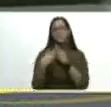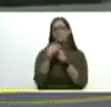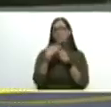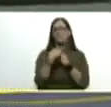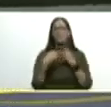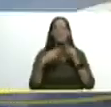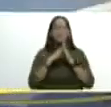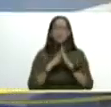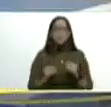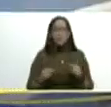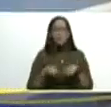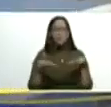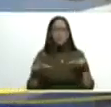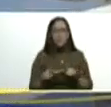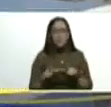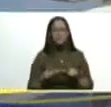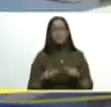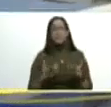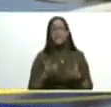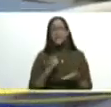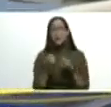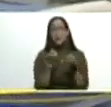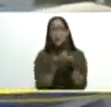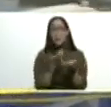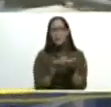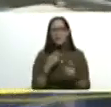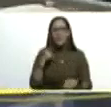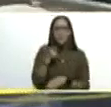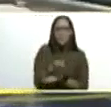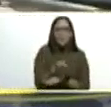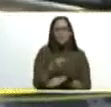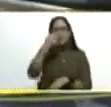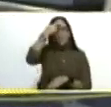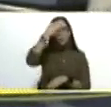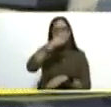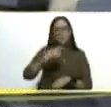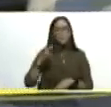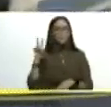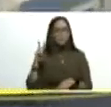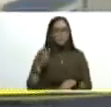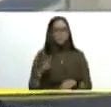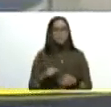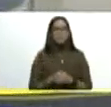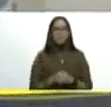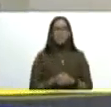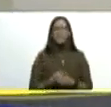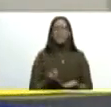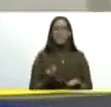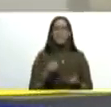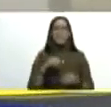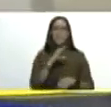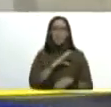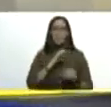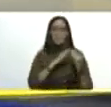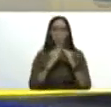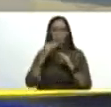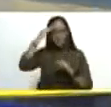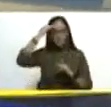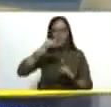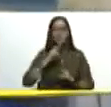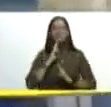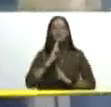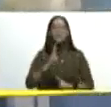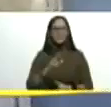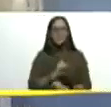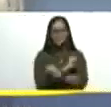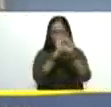esos elementos económicos que le han impuesto al pueblo venezolano, y la Bricomil es respuesta muy clara ante esto. Y por supuesto el